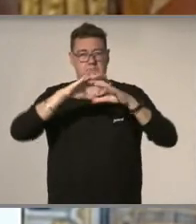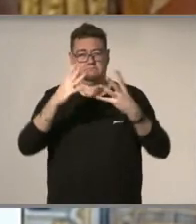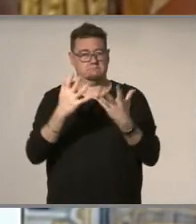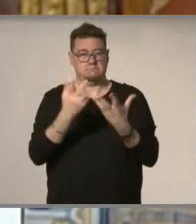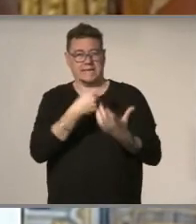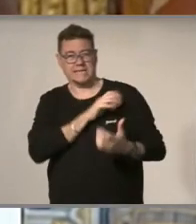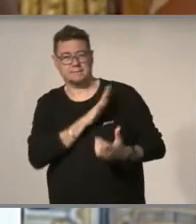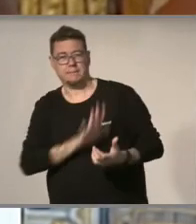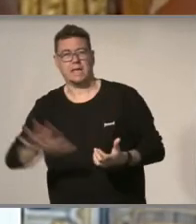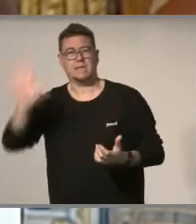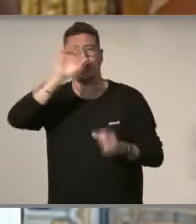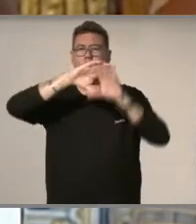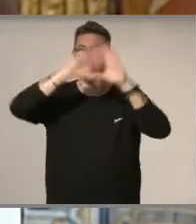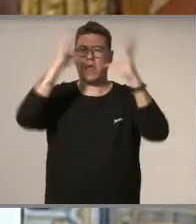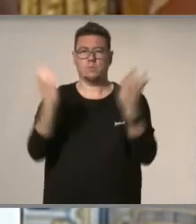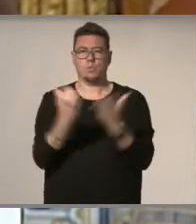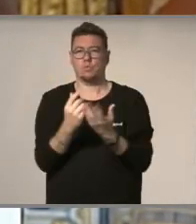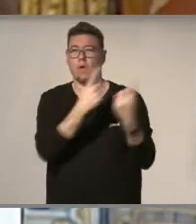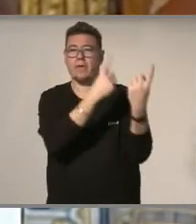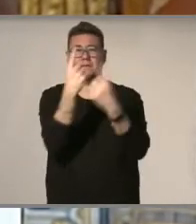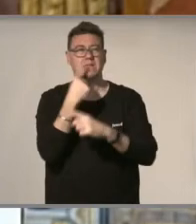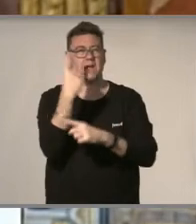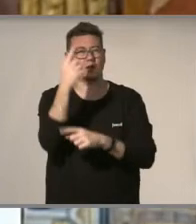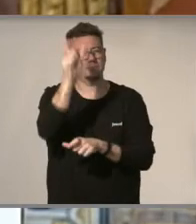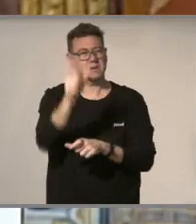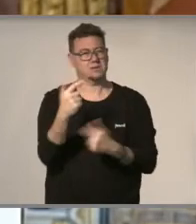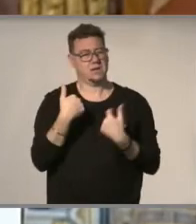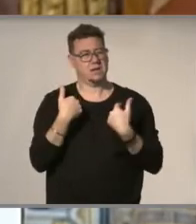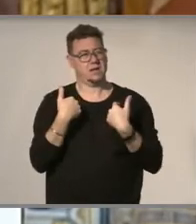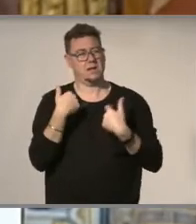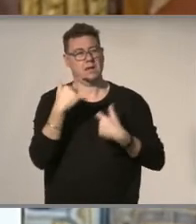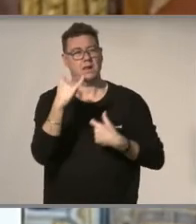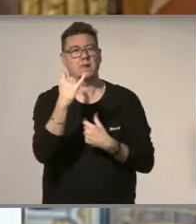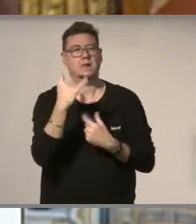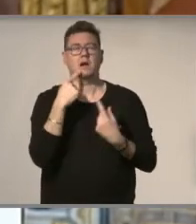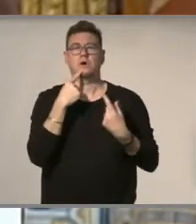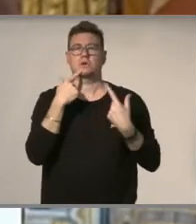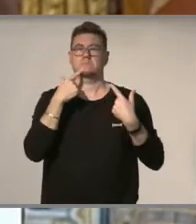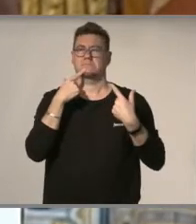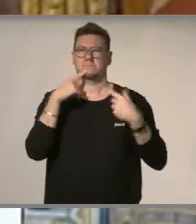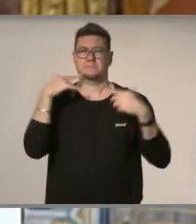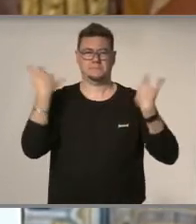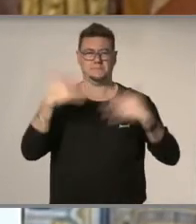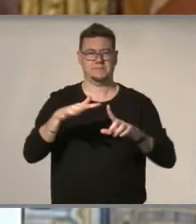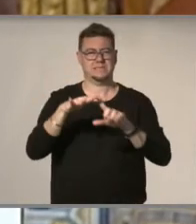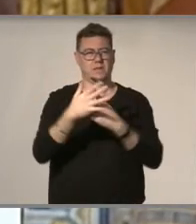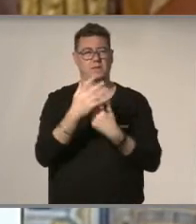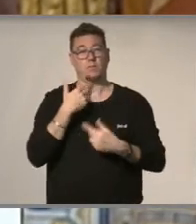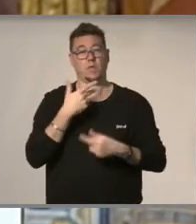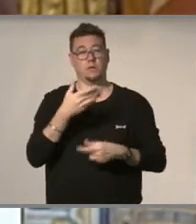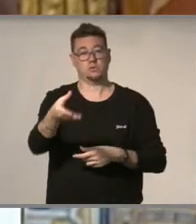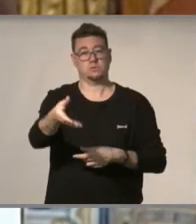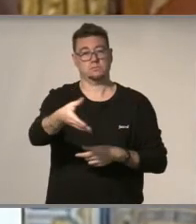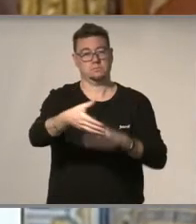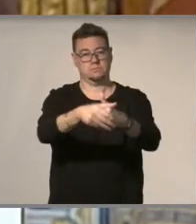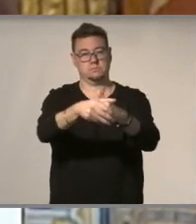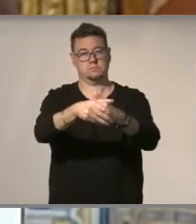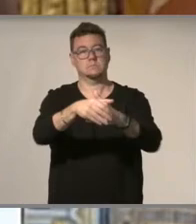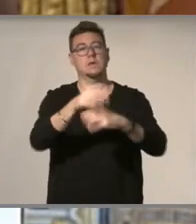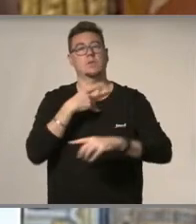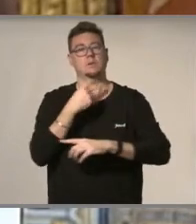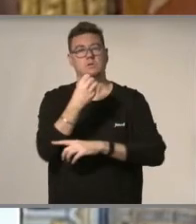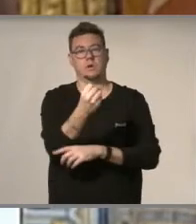de España o incluso del mundo, donde haya alguien que lo pase mal, que sufra, al que podamos dar la mano, al que podamos